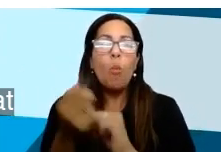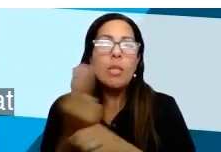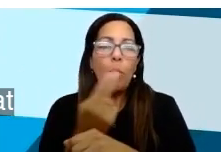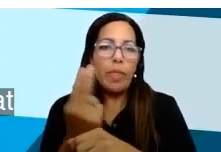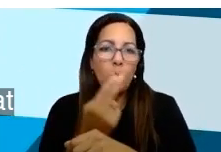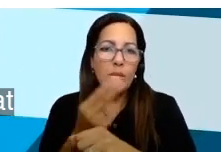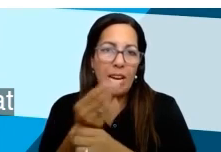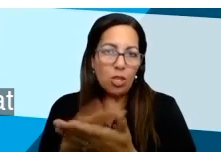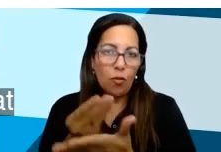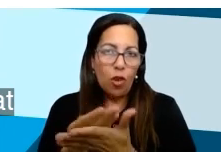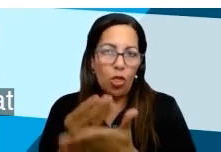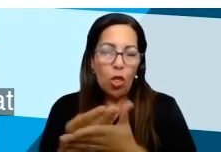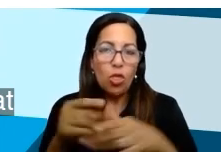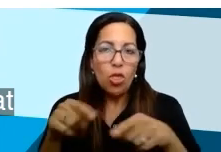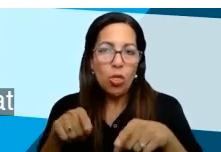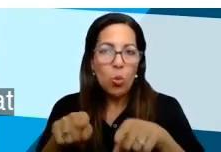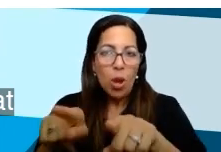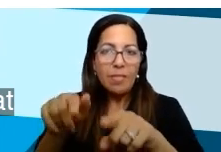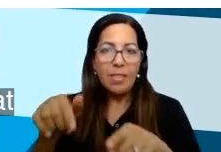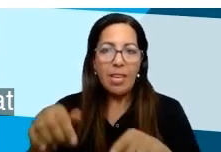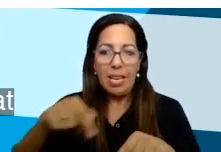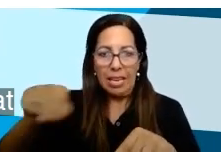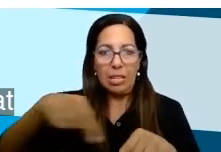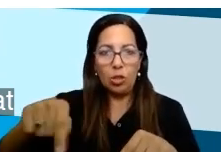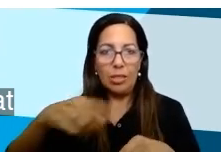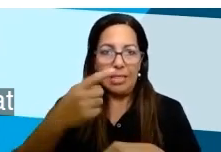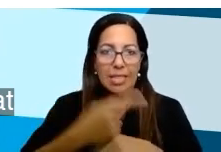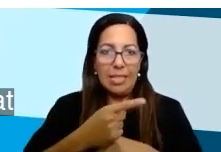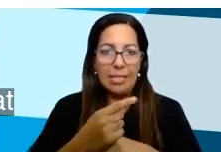fondos durante los próximos días.